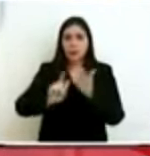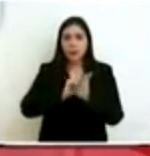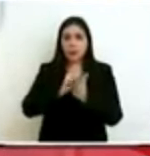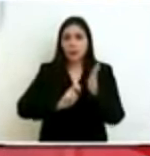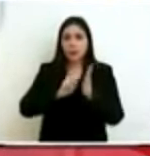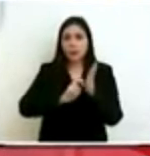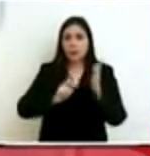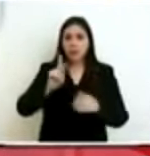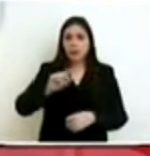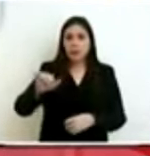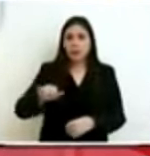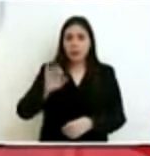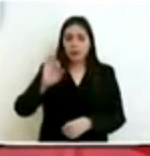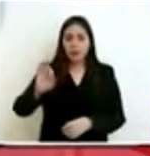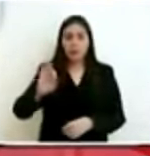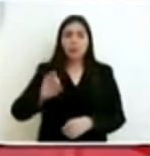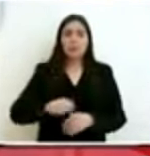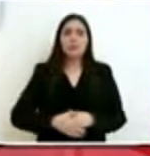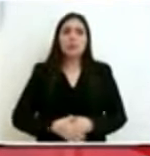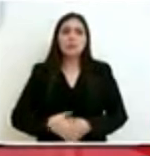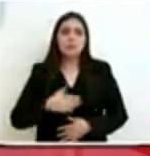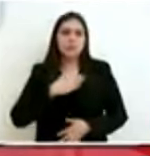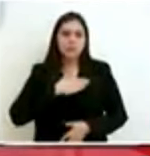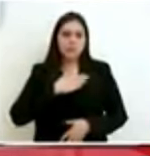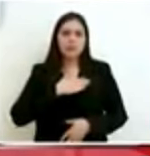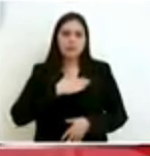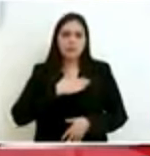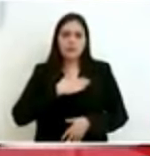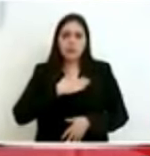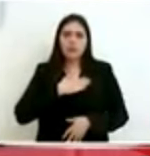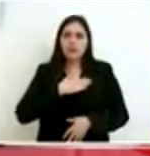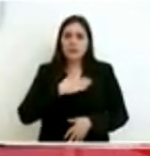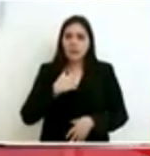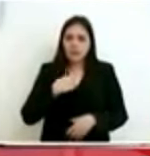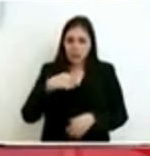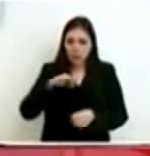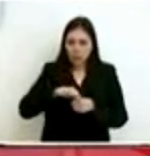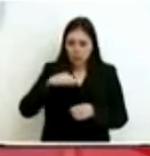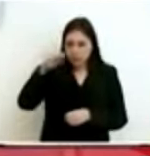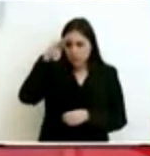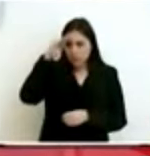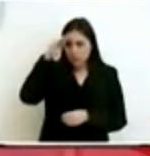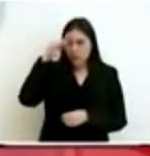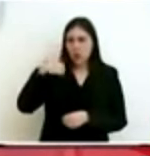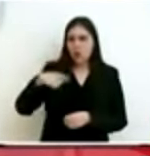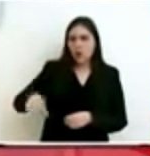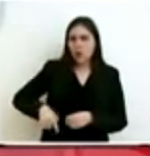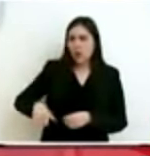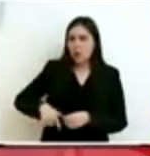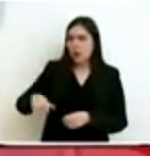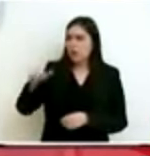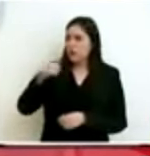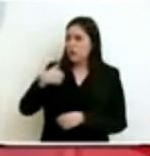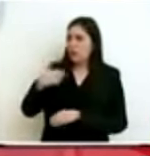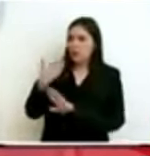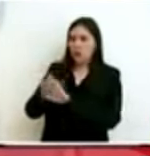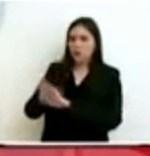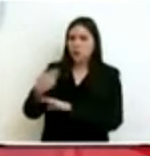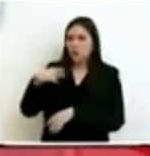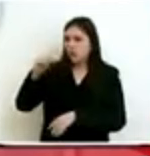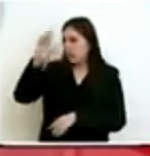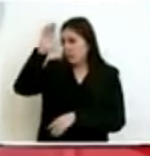Judicial. Lo hago en mi condición de opositor a un gobierno con el que no he coincidido, pero soy